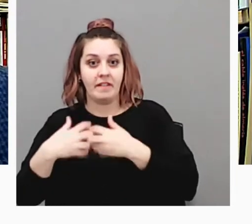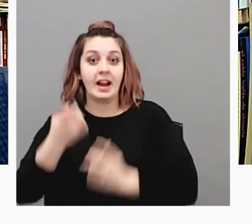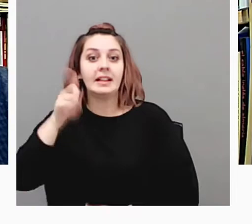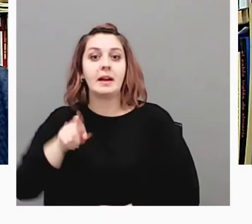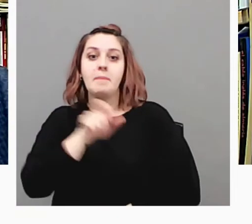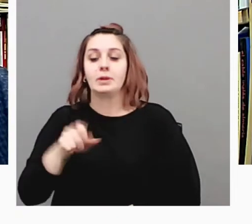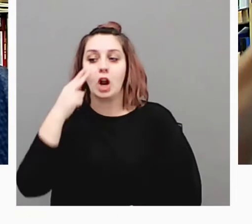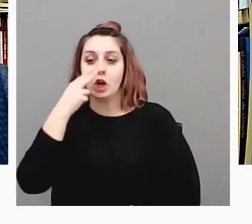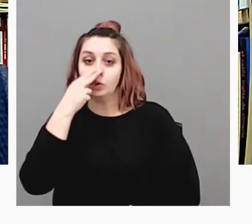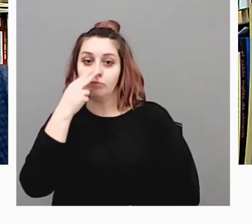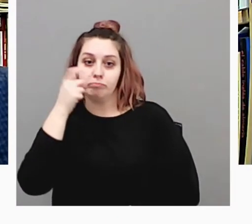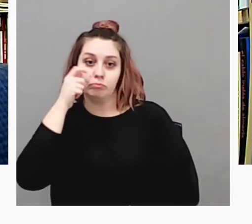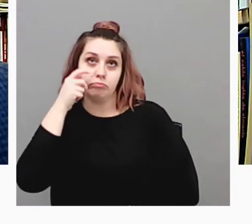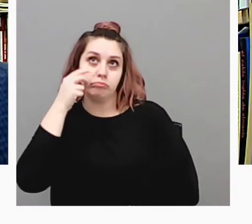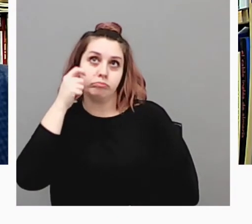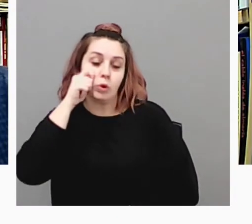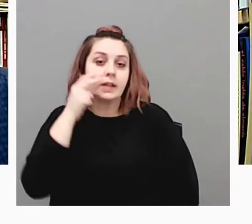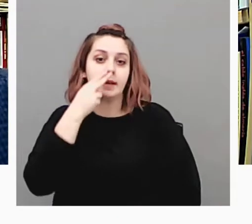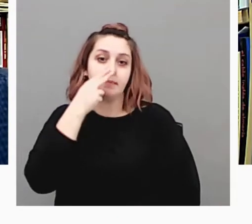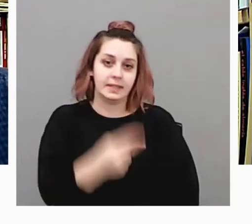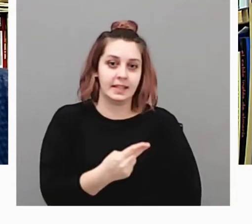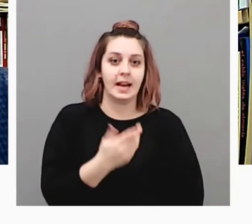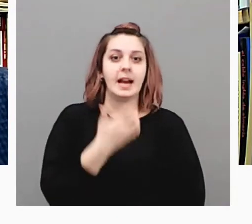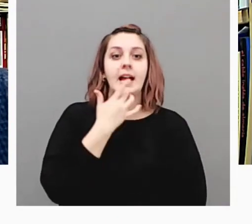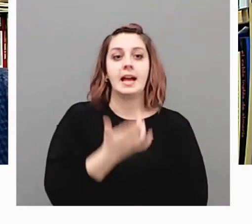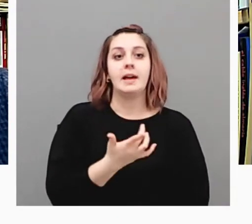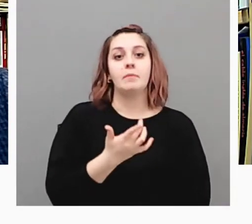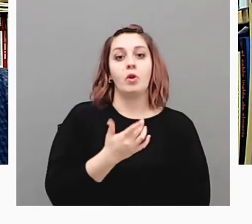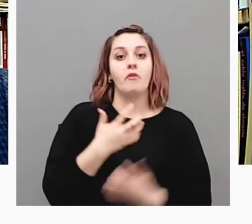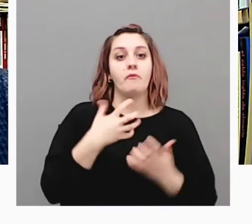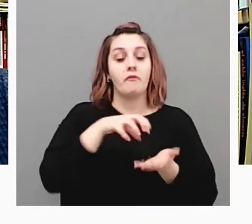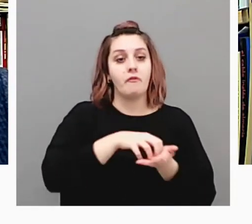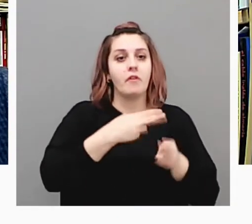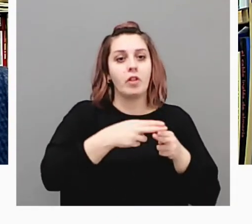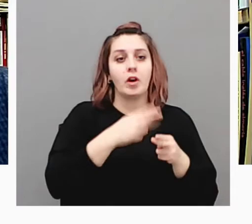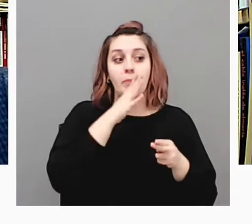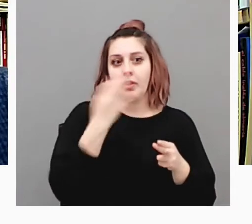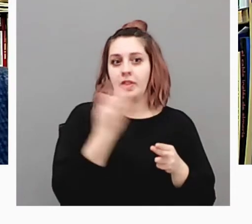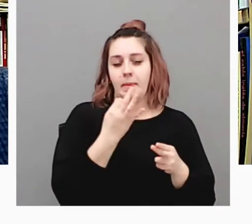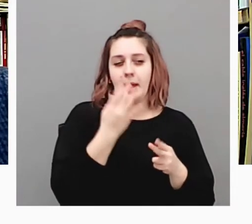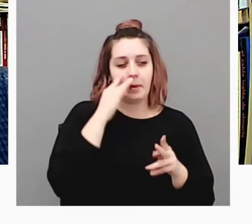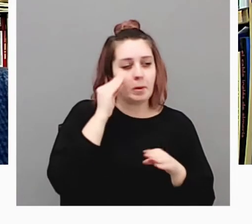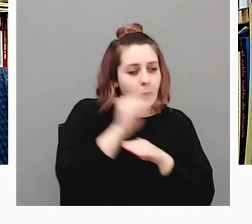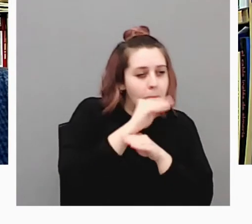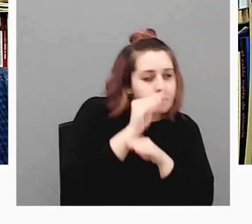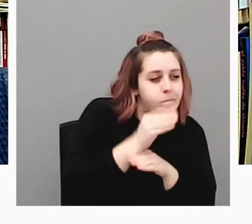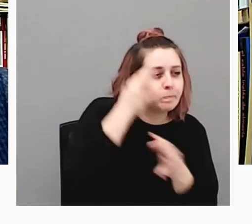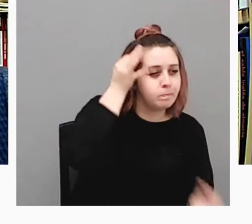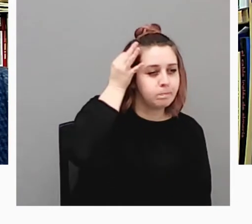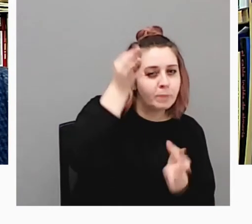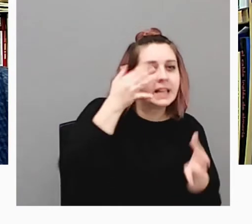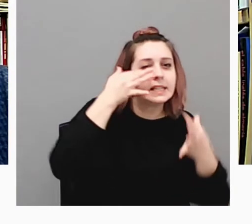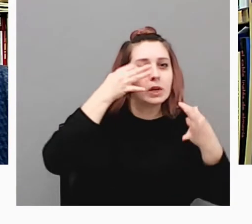turistas. Eso implica, como hemos visto en el caso de la bodega Salentin, a tener un cuidado especial en el espacio, en la